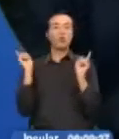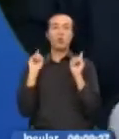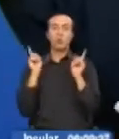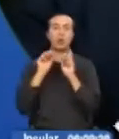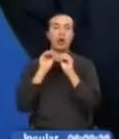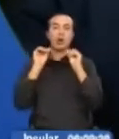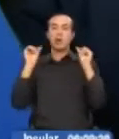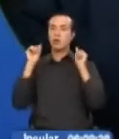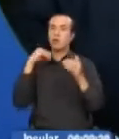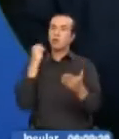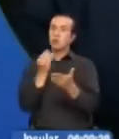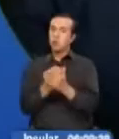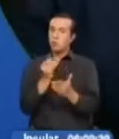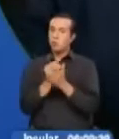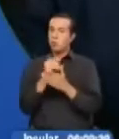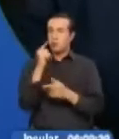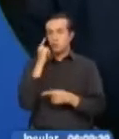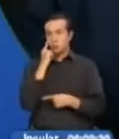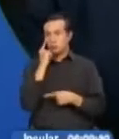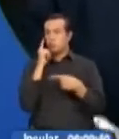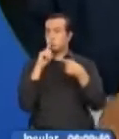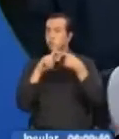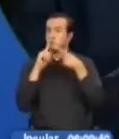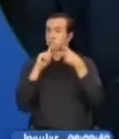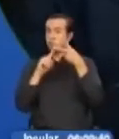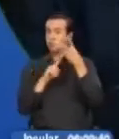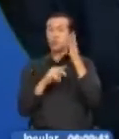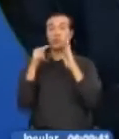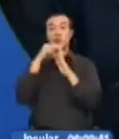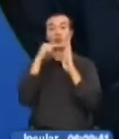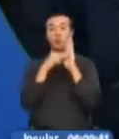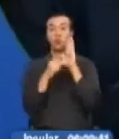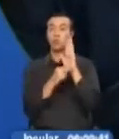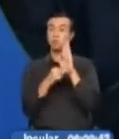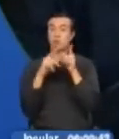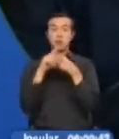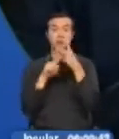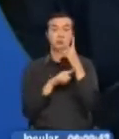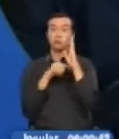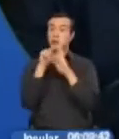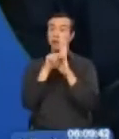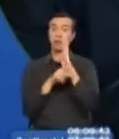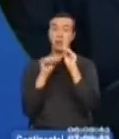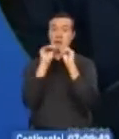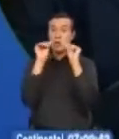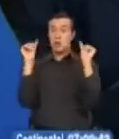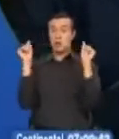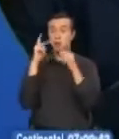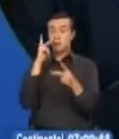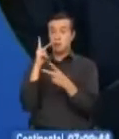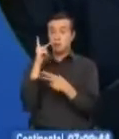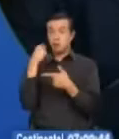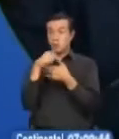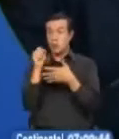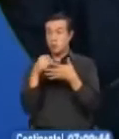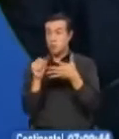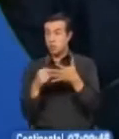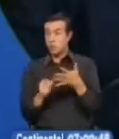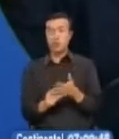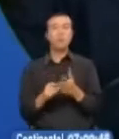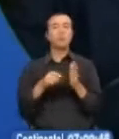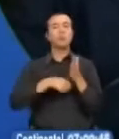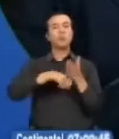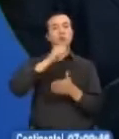el mejor precio sujeto a unos protocolos a unos de estándares de calidad en cuanto a contratación